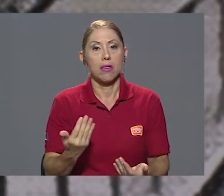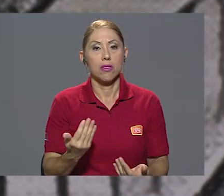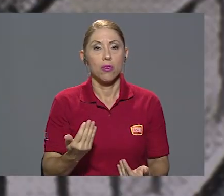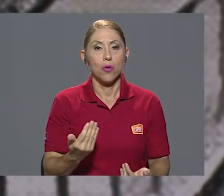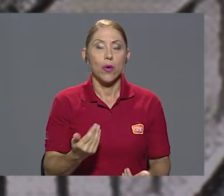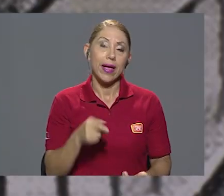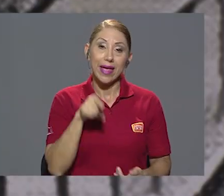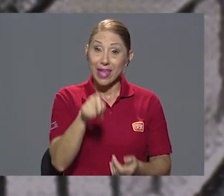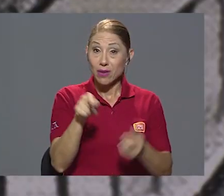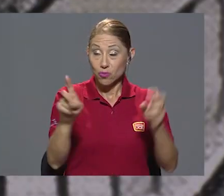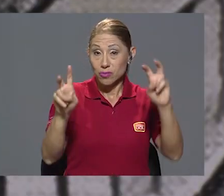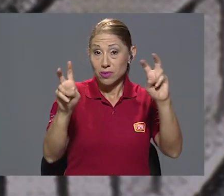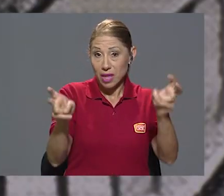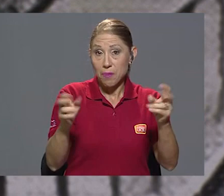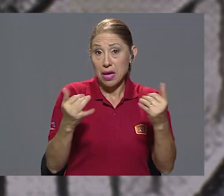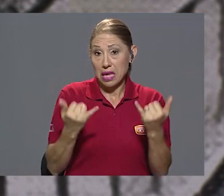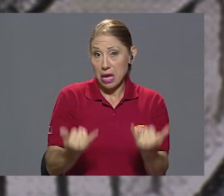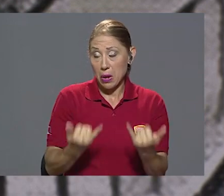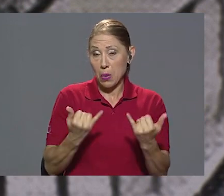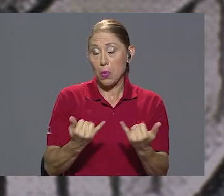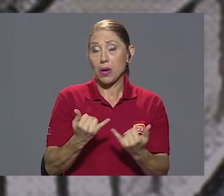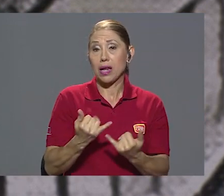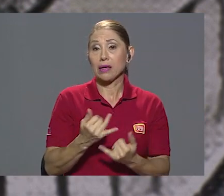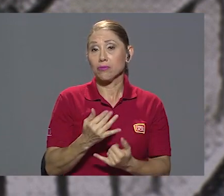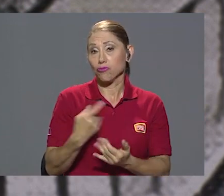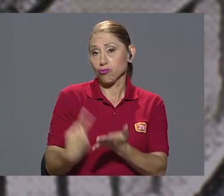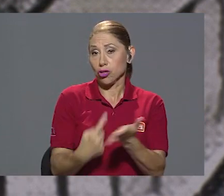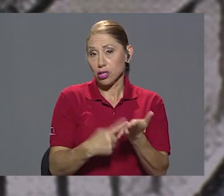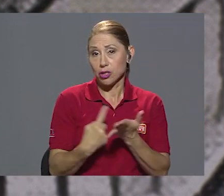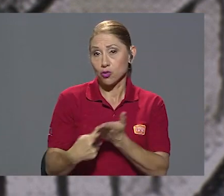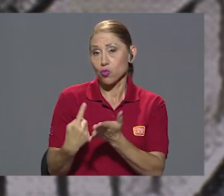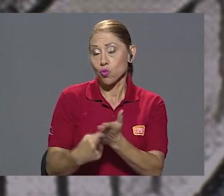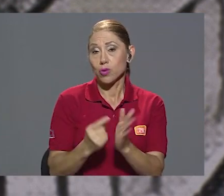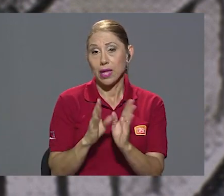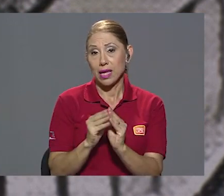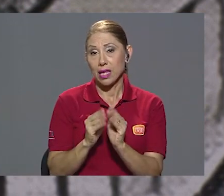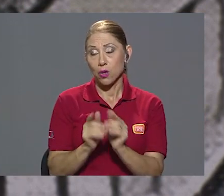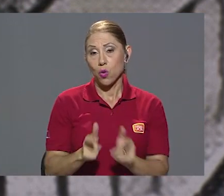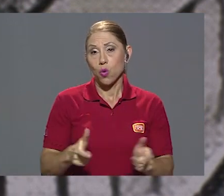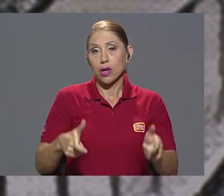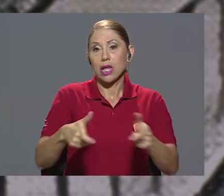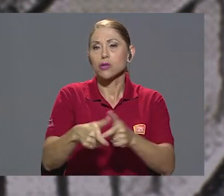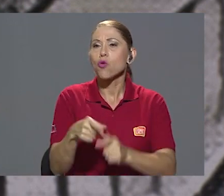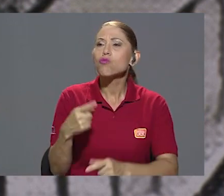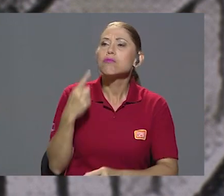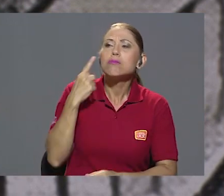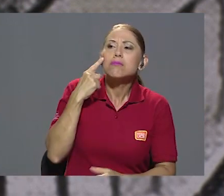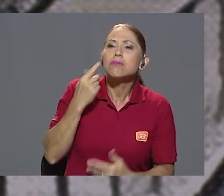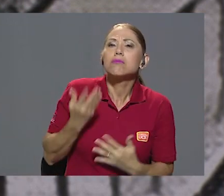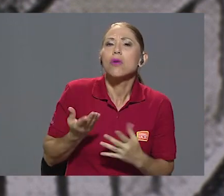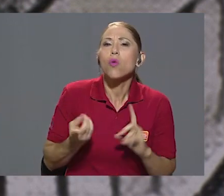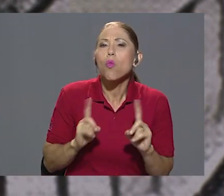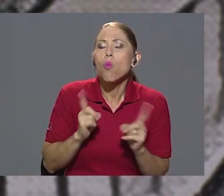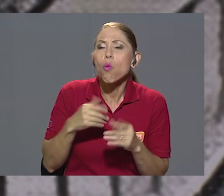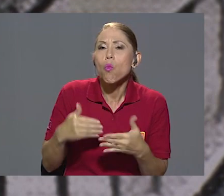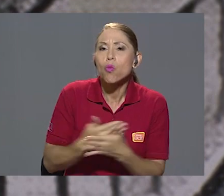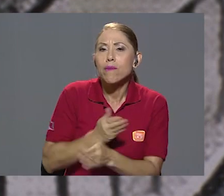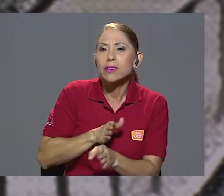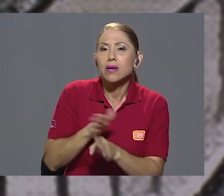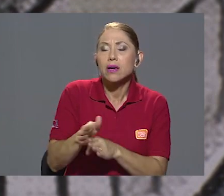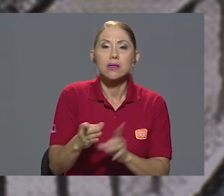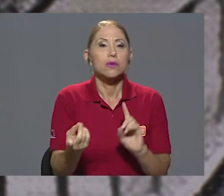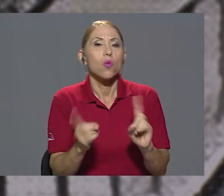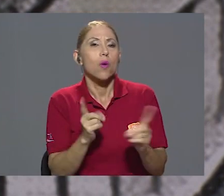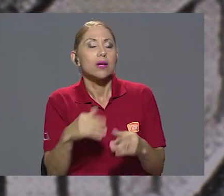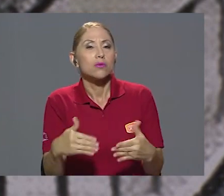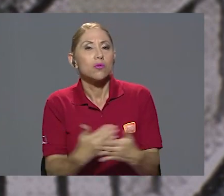que se discute en el Congreso de cuáles serían las nuevas carreras, las nuevas propuestas y la